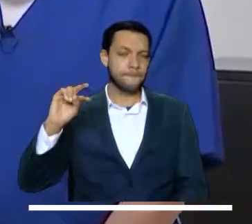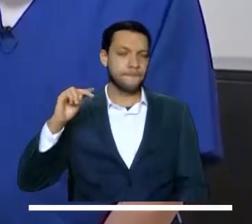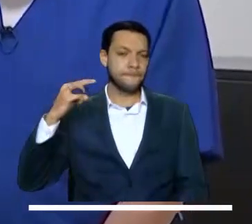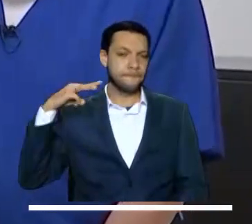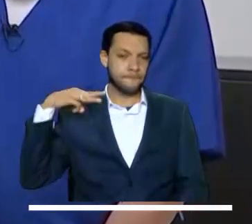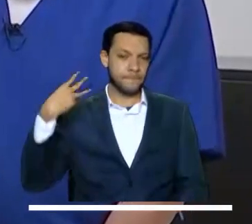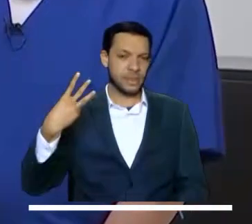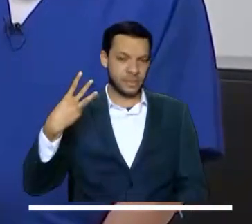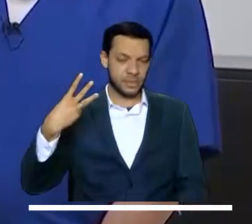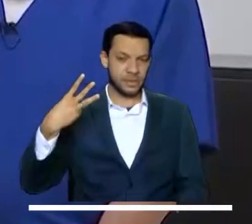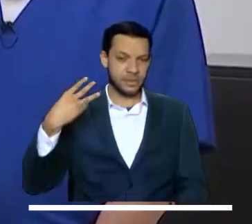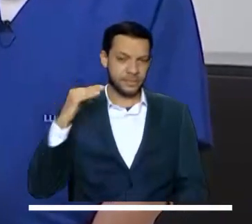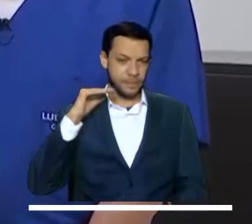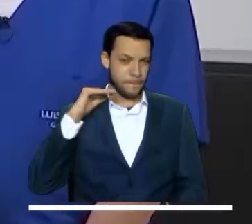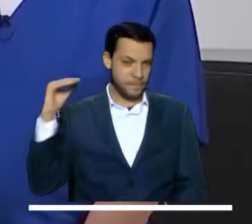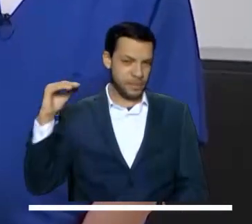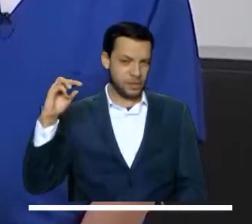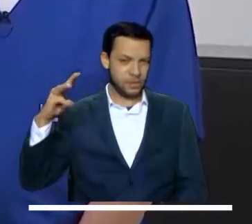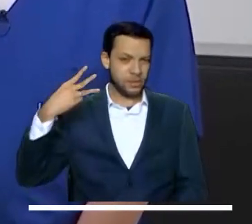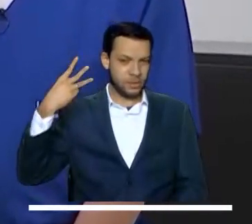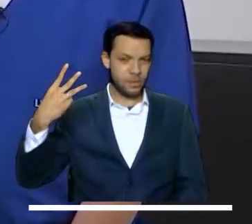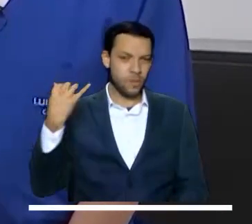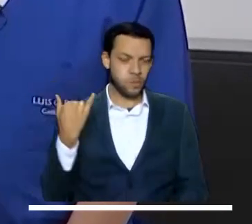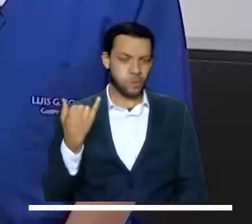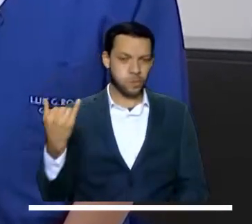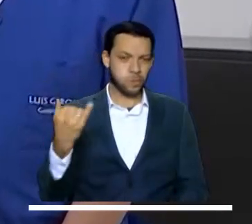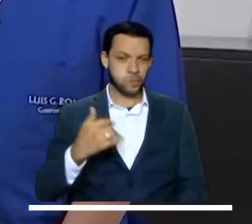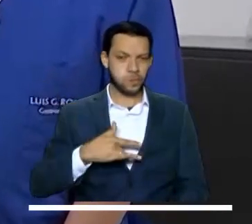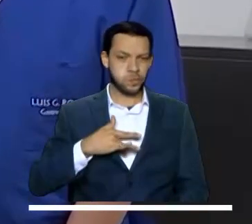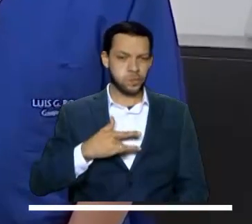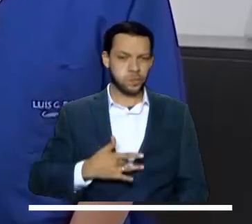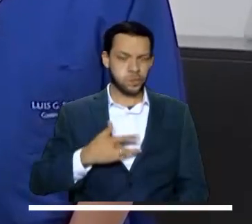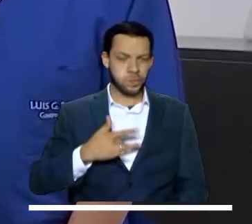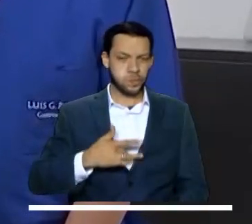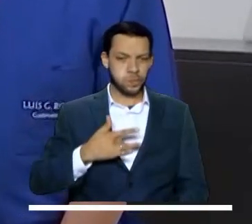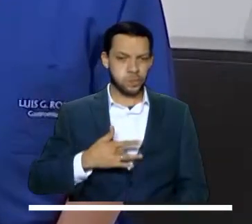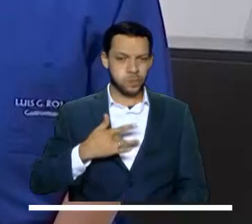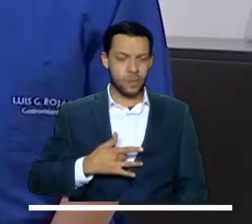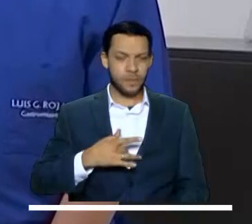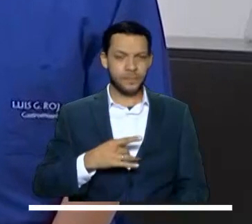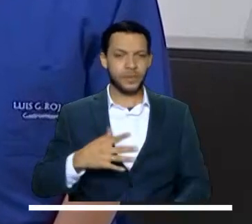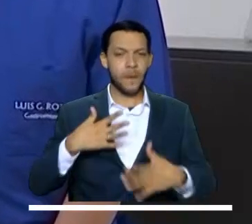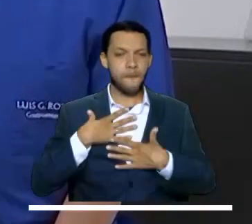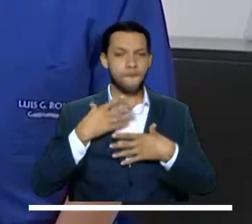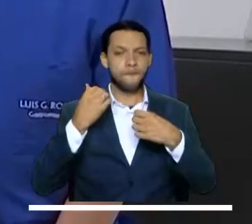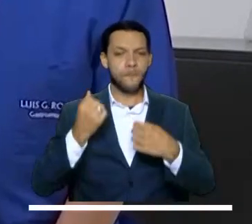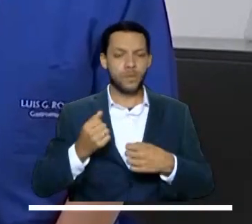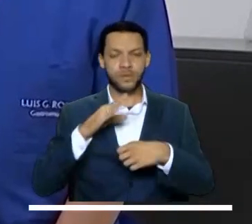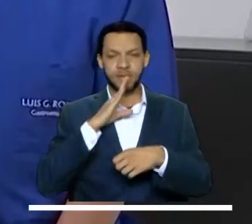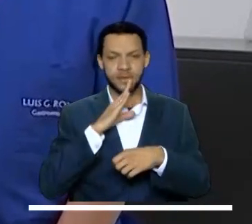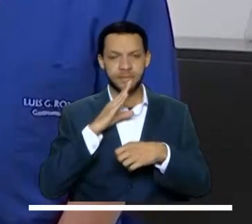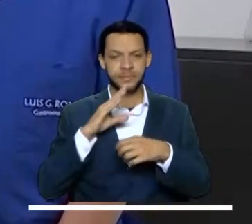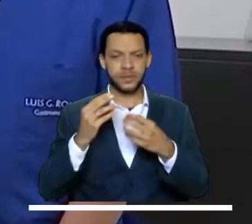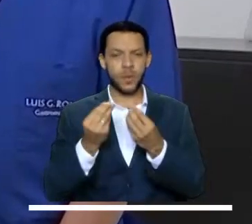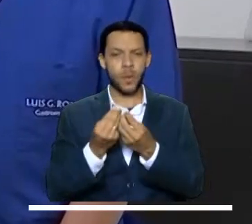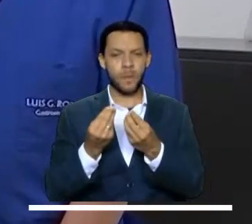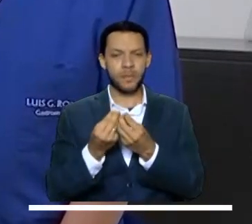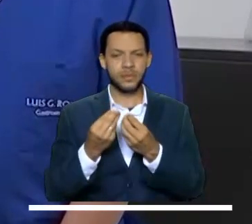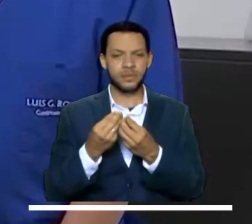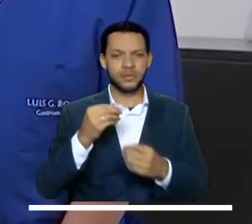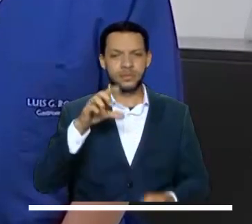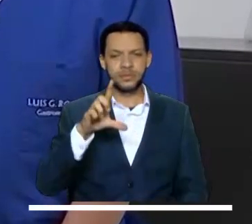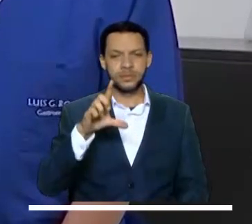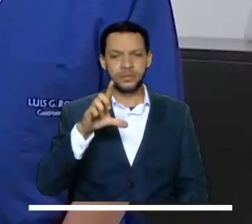303 oficina del Centro de Gastroenterología del doctor Luis Guillermo Rojas. Vuelvo, repito, acá es donde nosotros